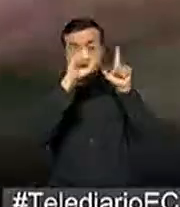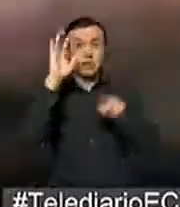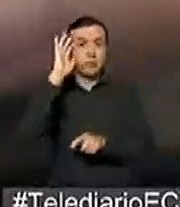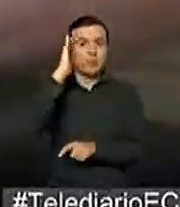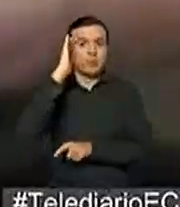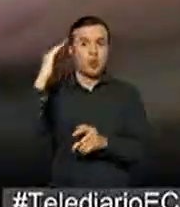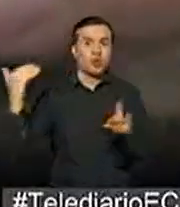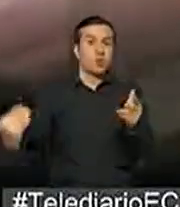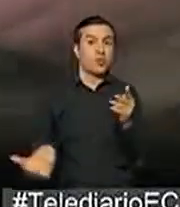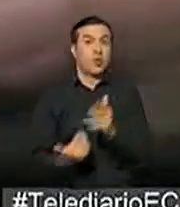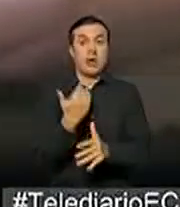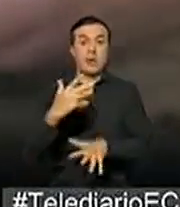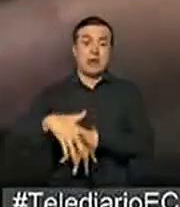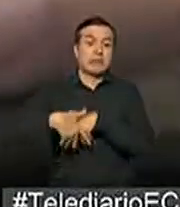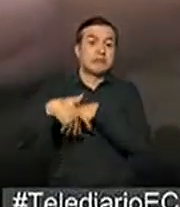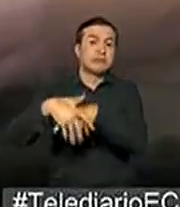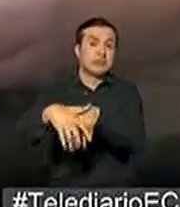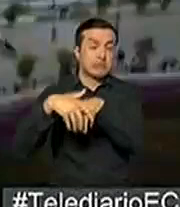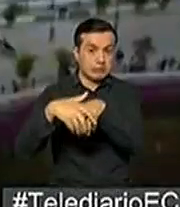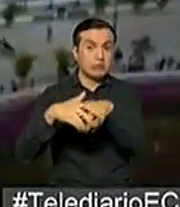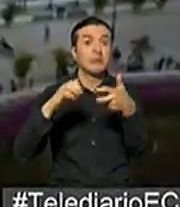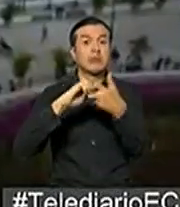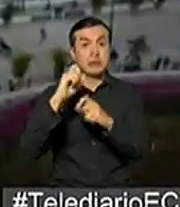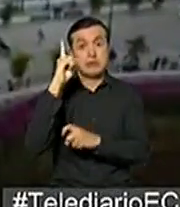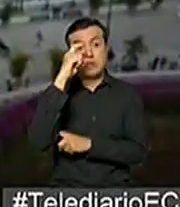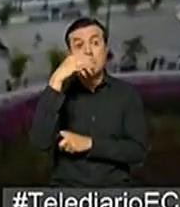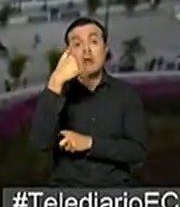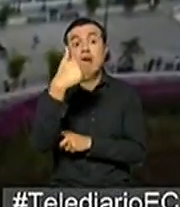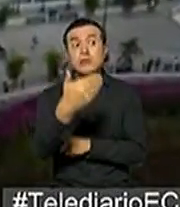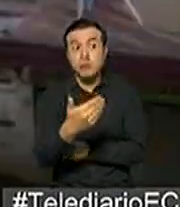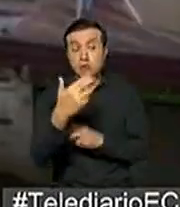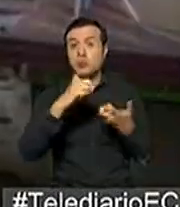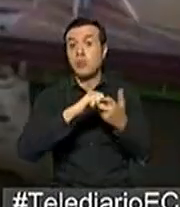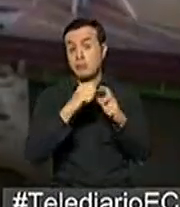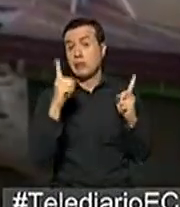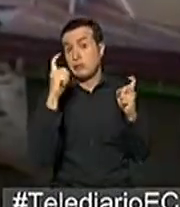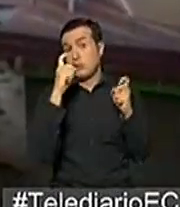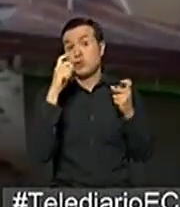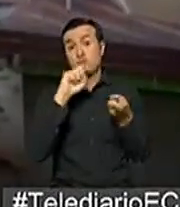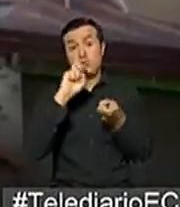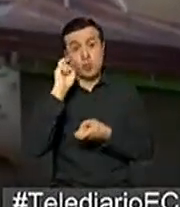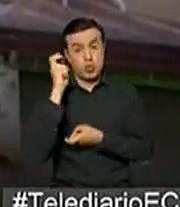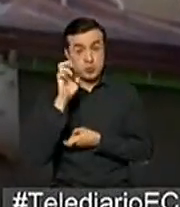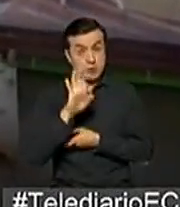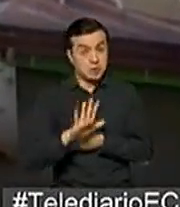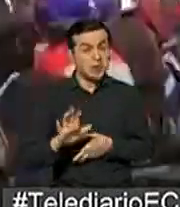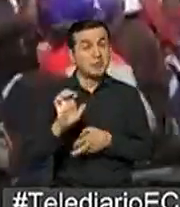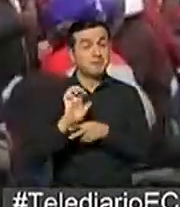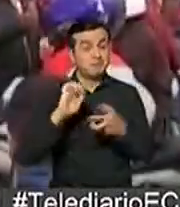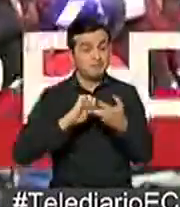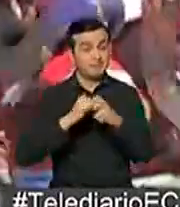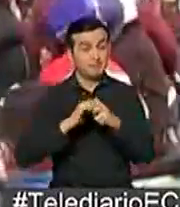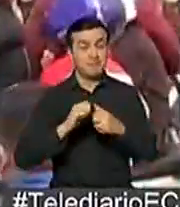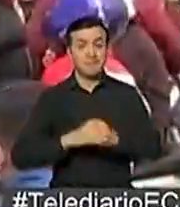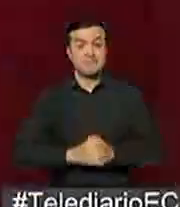anuncio de nuevas protestas por parte del fut complican aún más la situación del turismo en el país